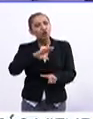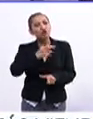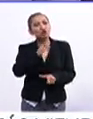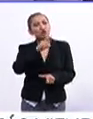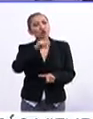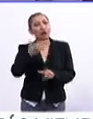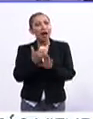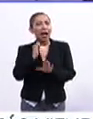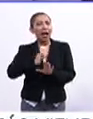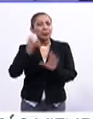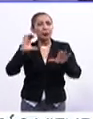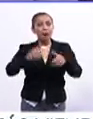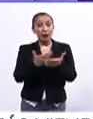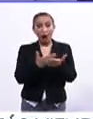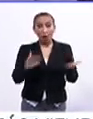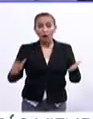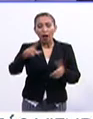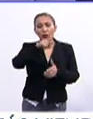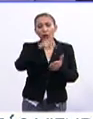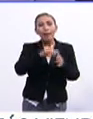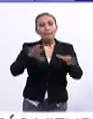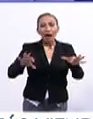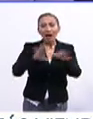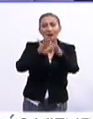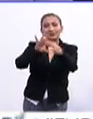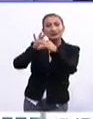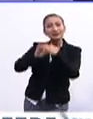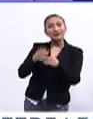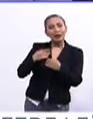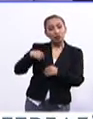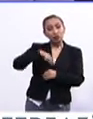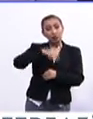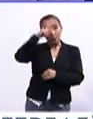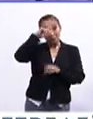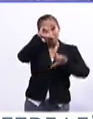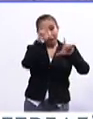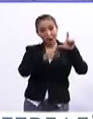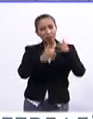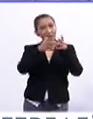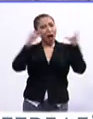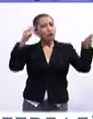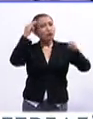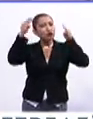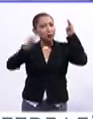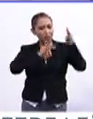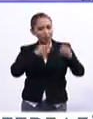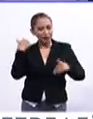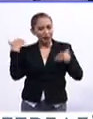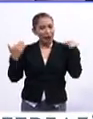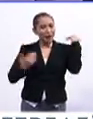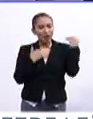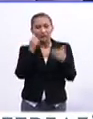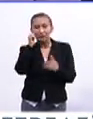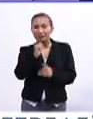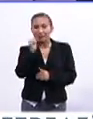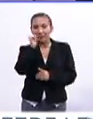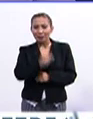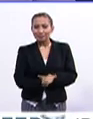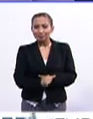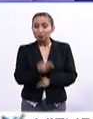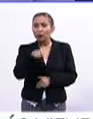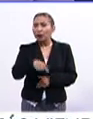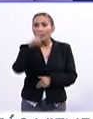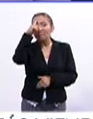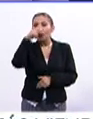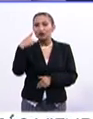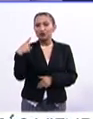Churumuco, convirtiéndose así en una pieza más del enorme acervo que hace de nuestro país un gran museo que puedes disfrutar en todo momento,